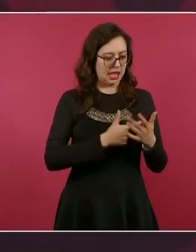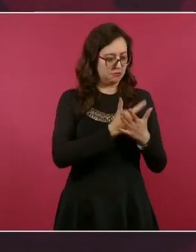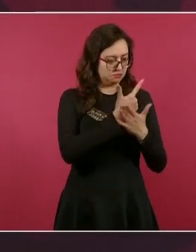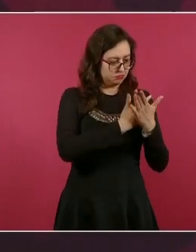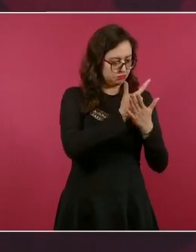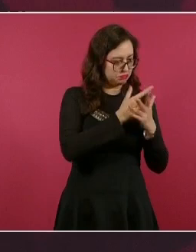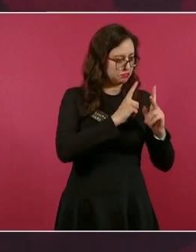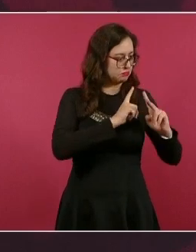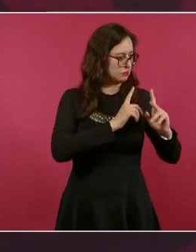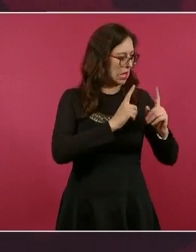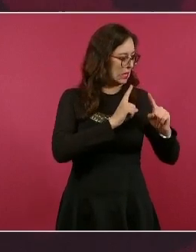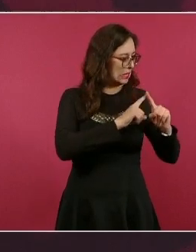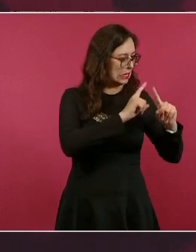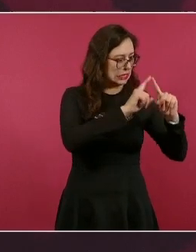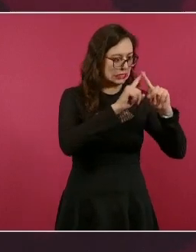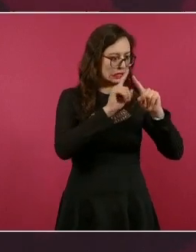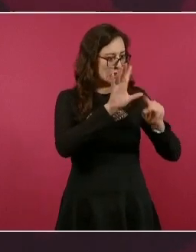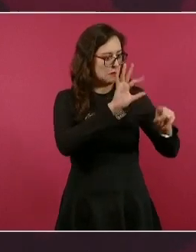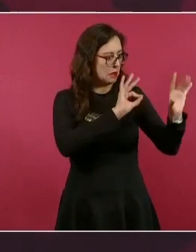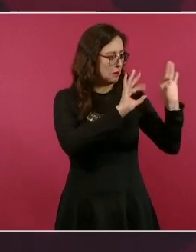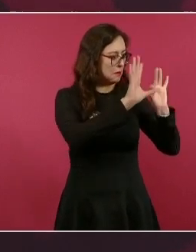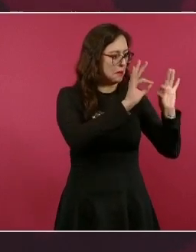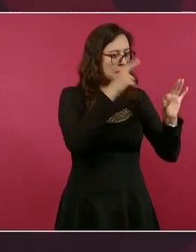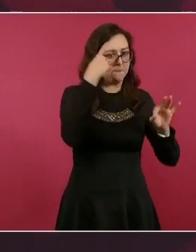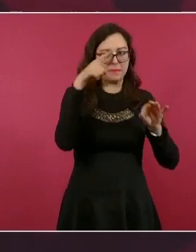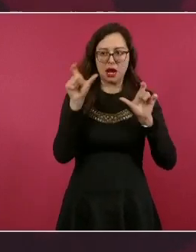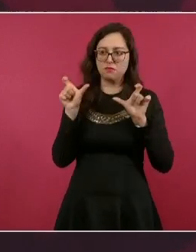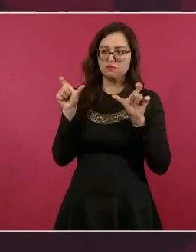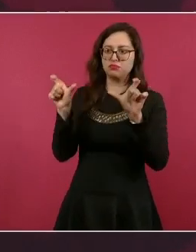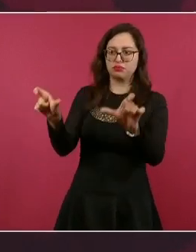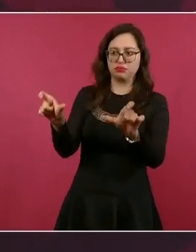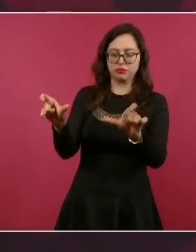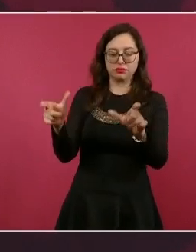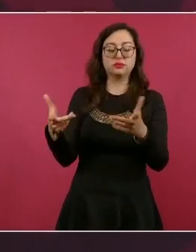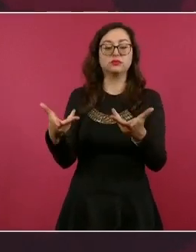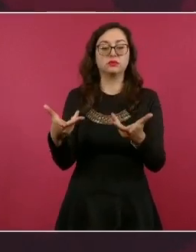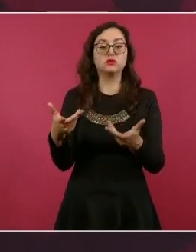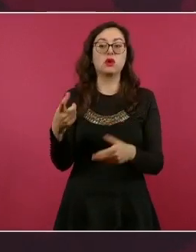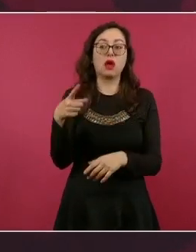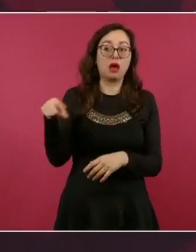hoy se informe de cuántos han solicitado